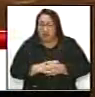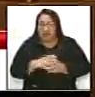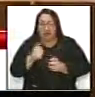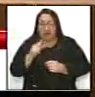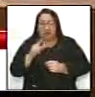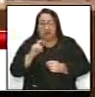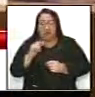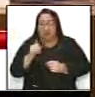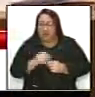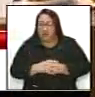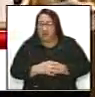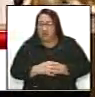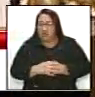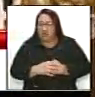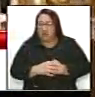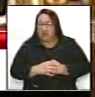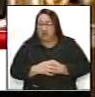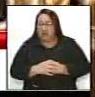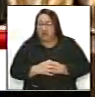Corta,